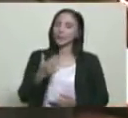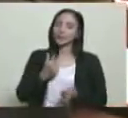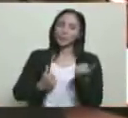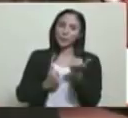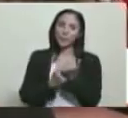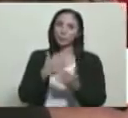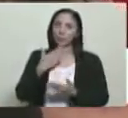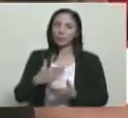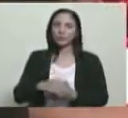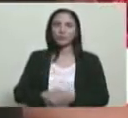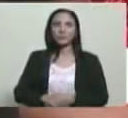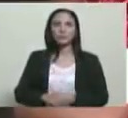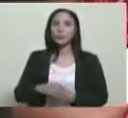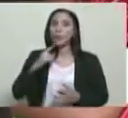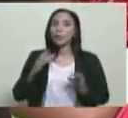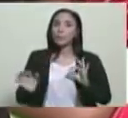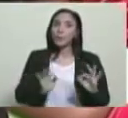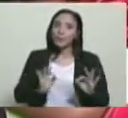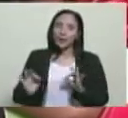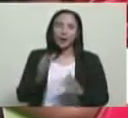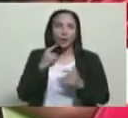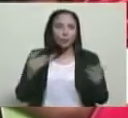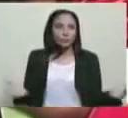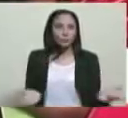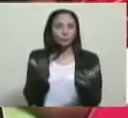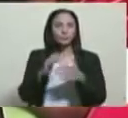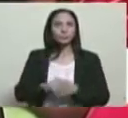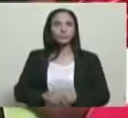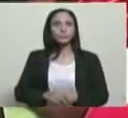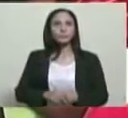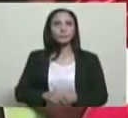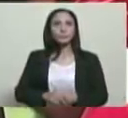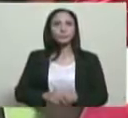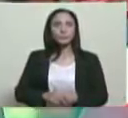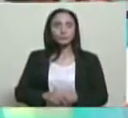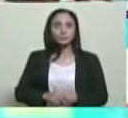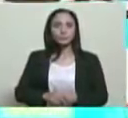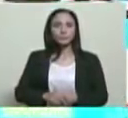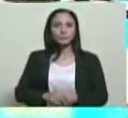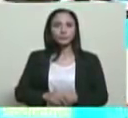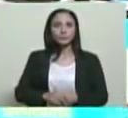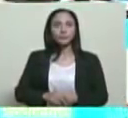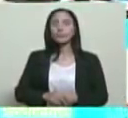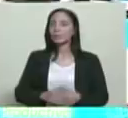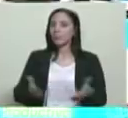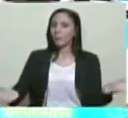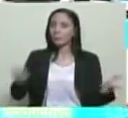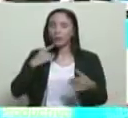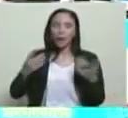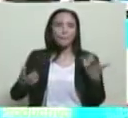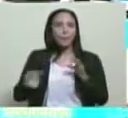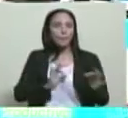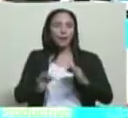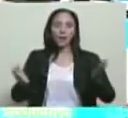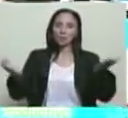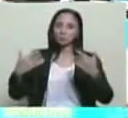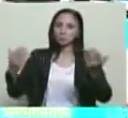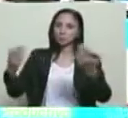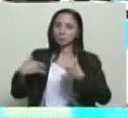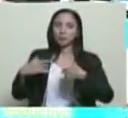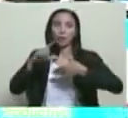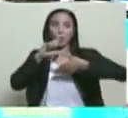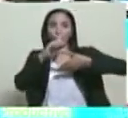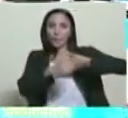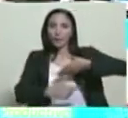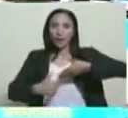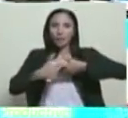gracias. Preparemos a todo el pueblo de Venezuela para, con los brazos abiertos, recibir a la juventud de toda América